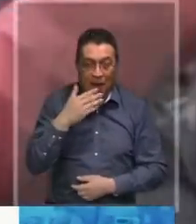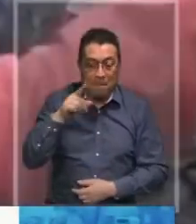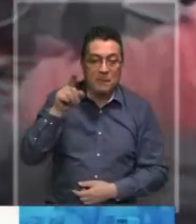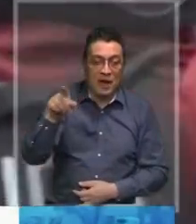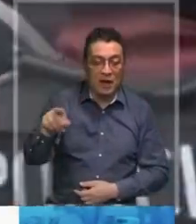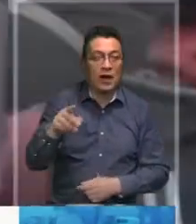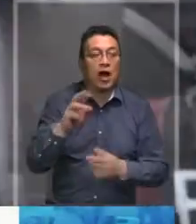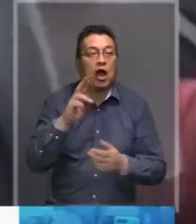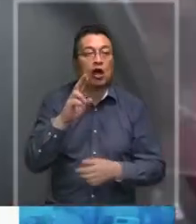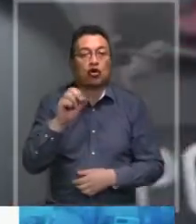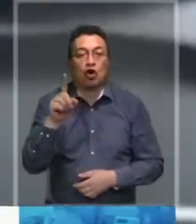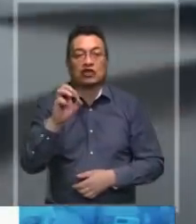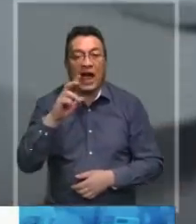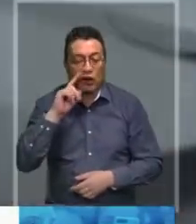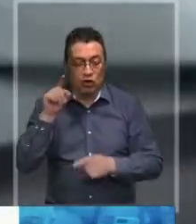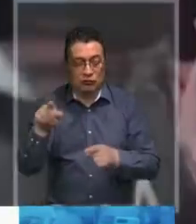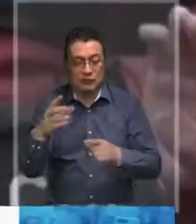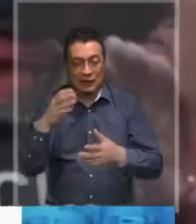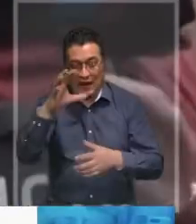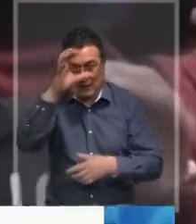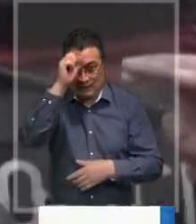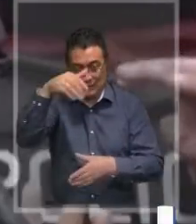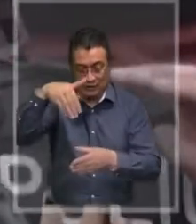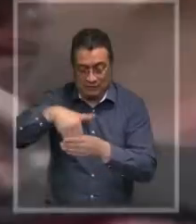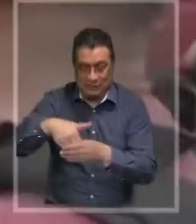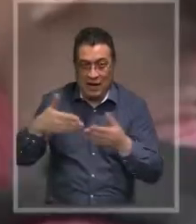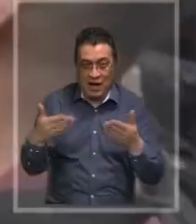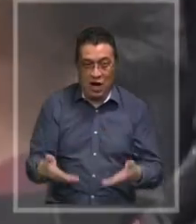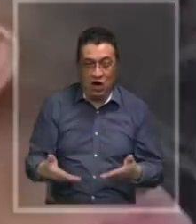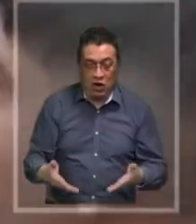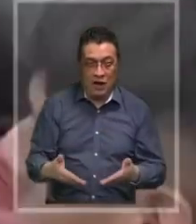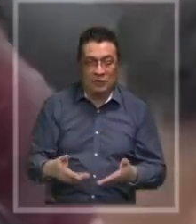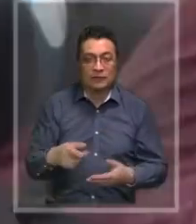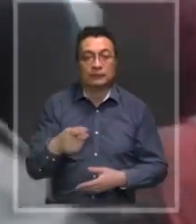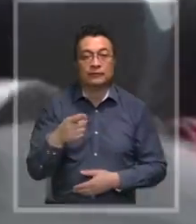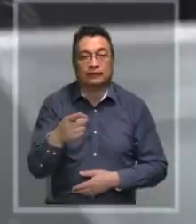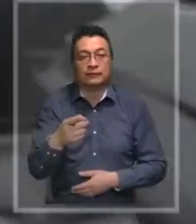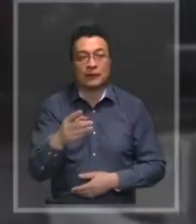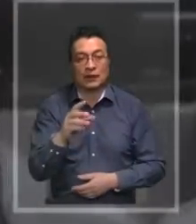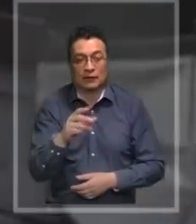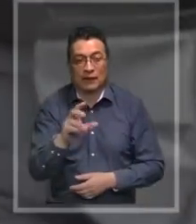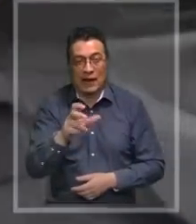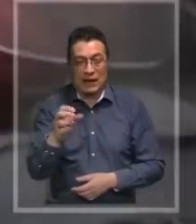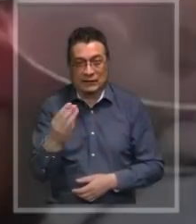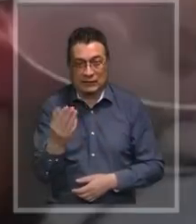clave este año electoral en Argentina. Desde Buenos Aires, James Catica, Tele 13.